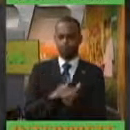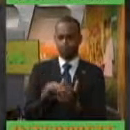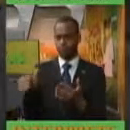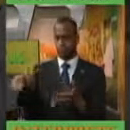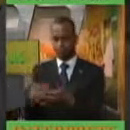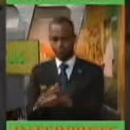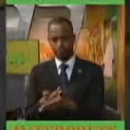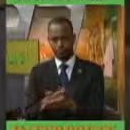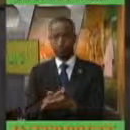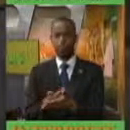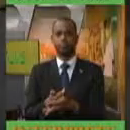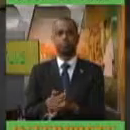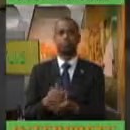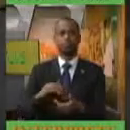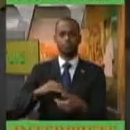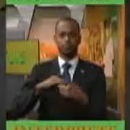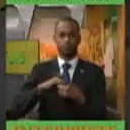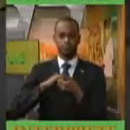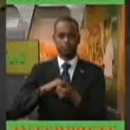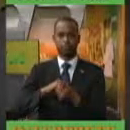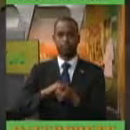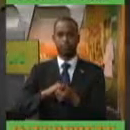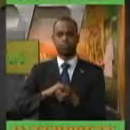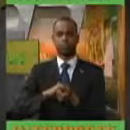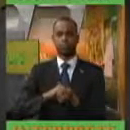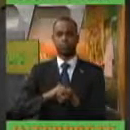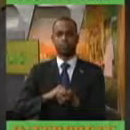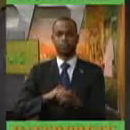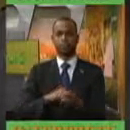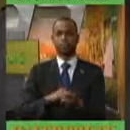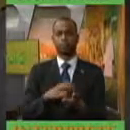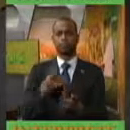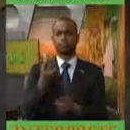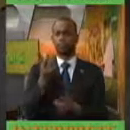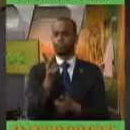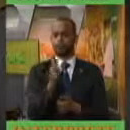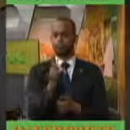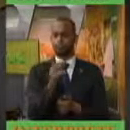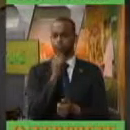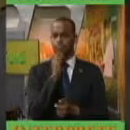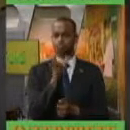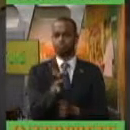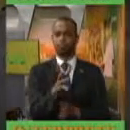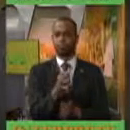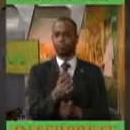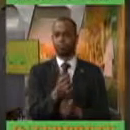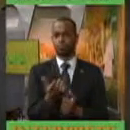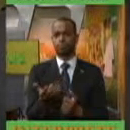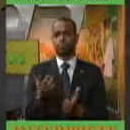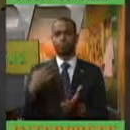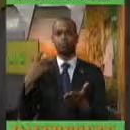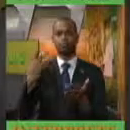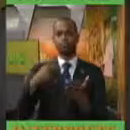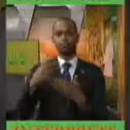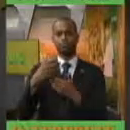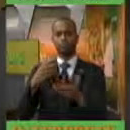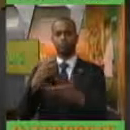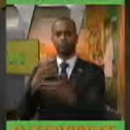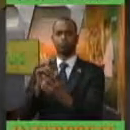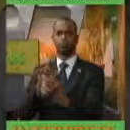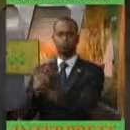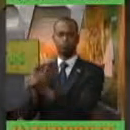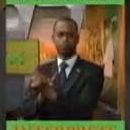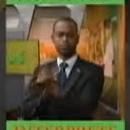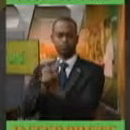los nuevos. CONADIS comienza desde el 17 de mayo un plan de acercamiento